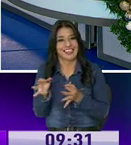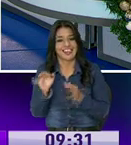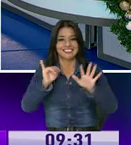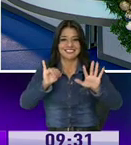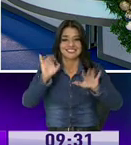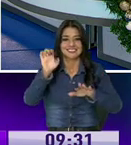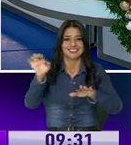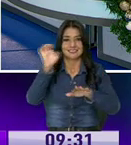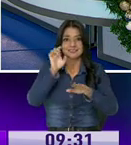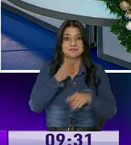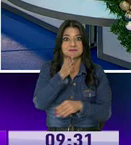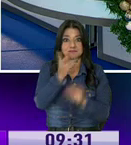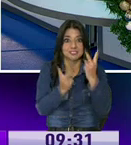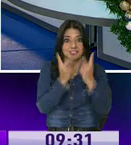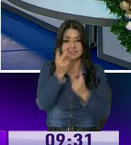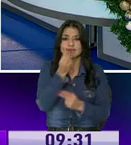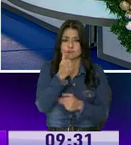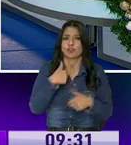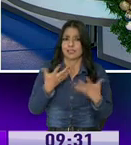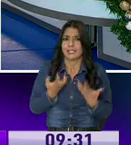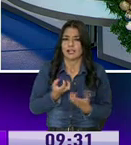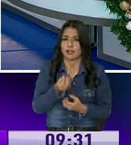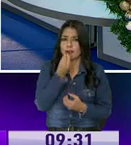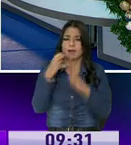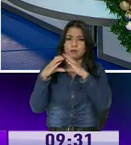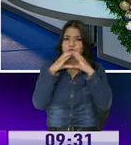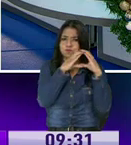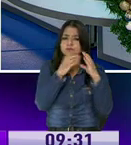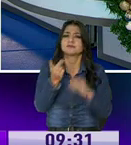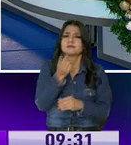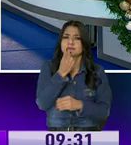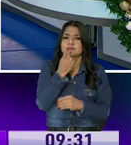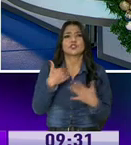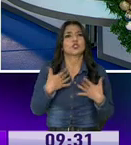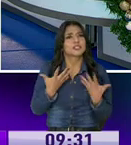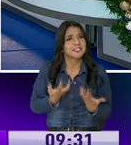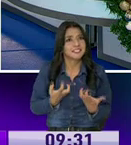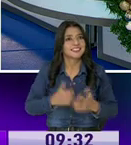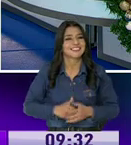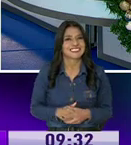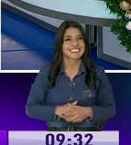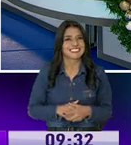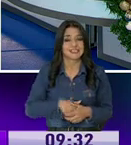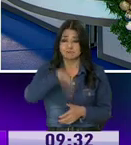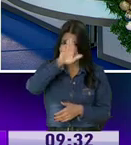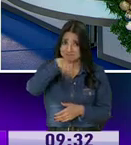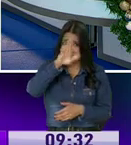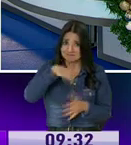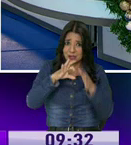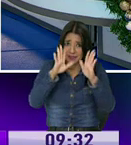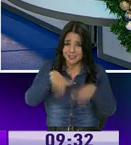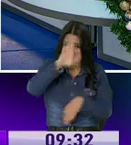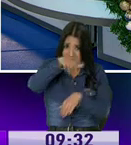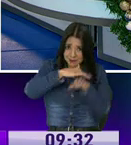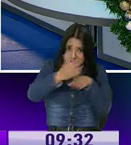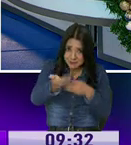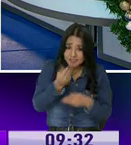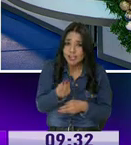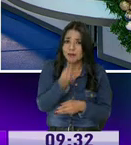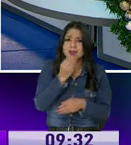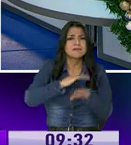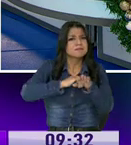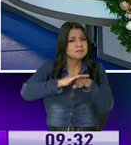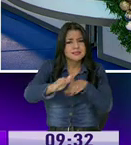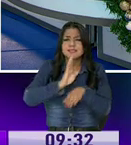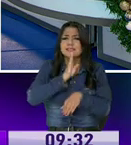enero. Así que vamos a ir a visitarles porque yo sí quiero esa hamburguesa de desayuno gordito. Venga, mi querida Sofi, cordialmente invitado. Siempre les